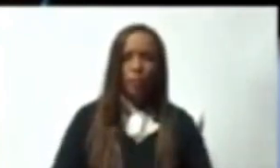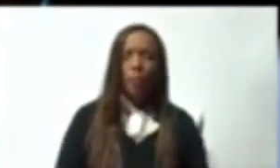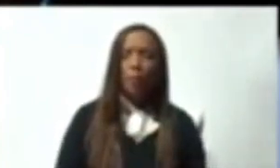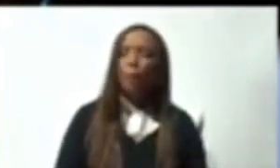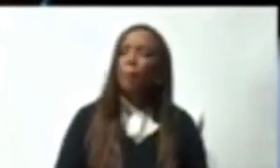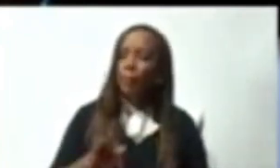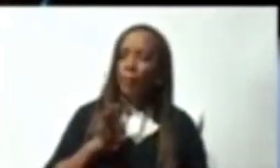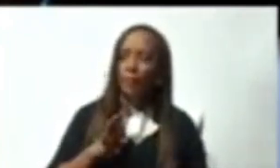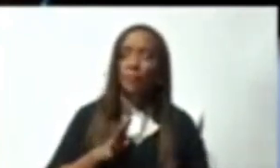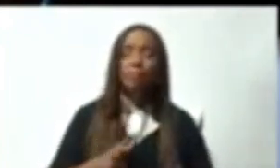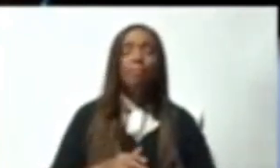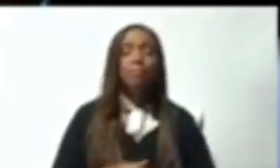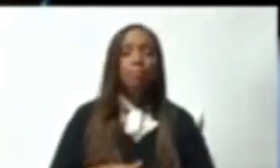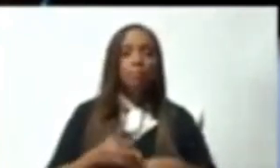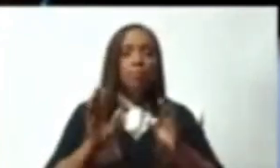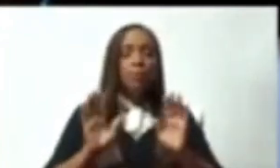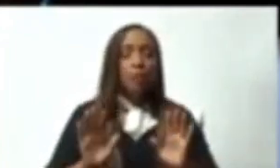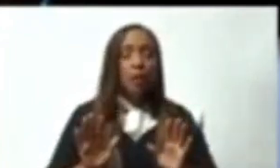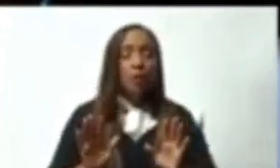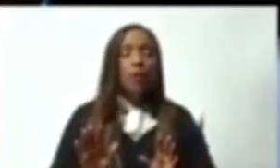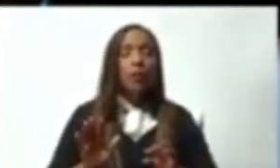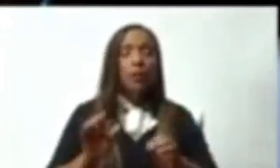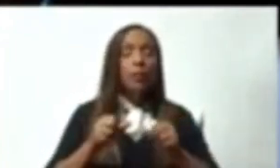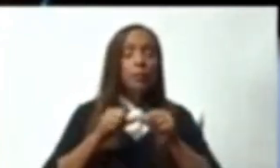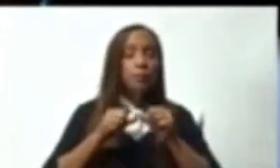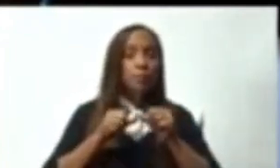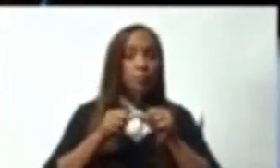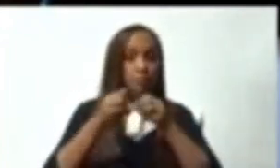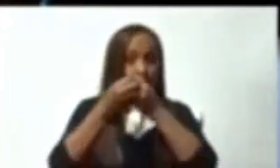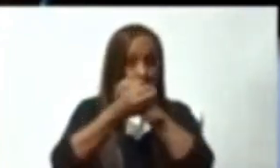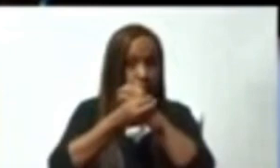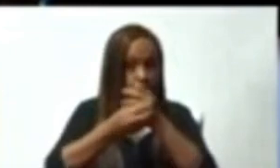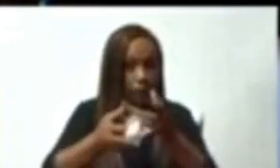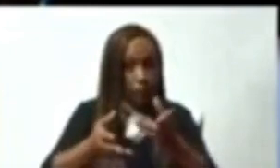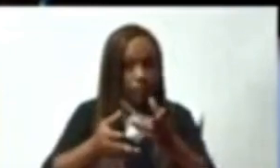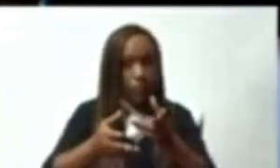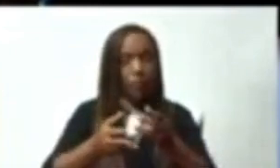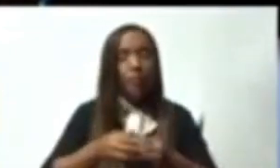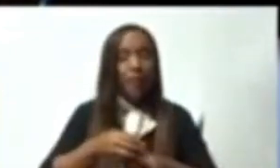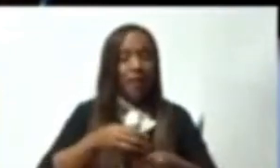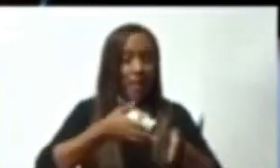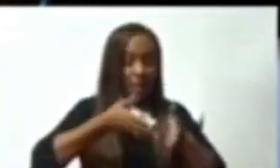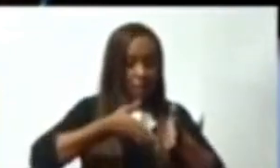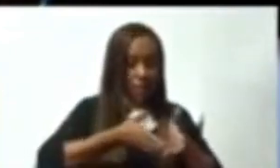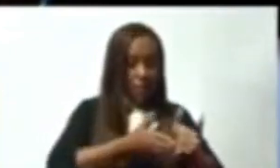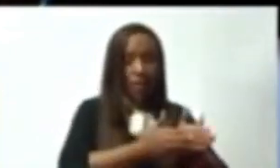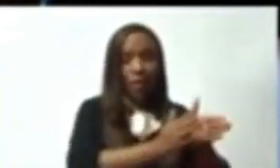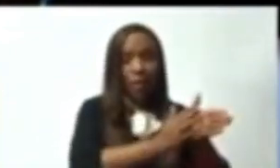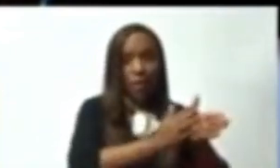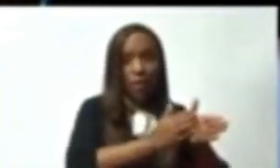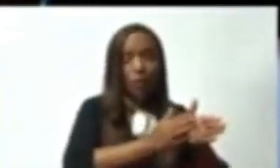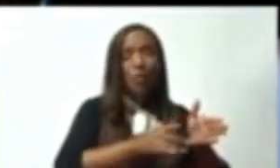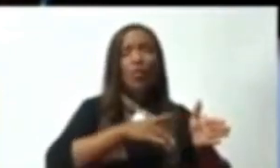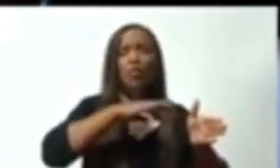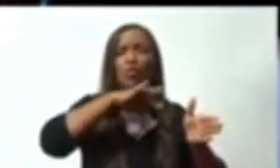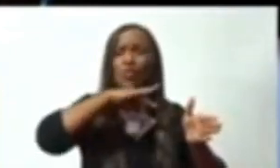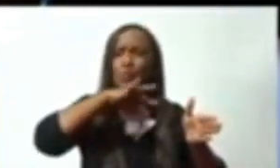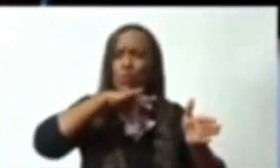está hasta borrado. De la berma de dicho canal ni hablar.